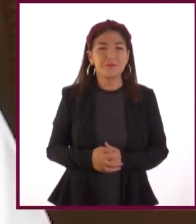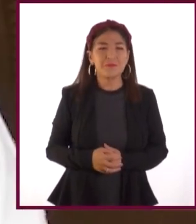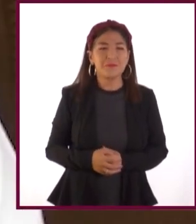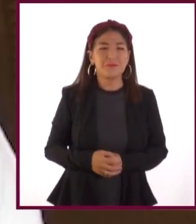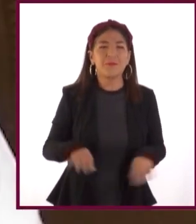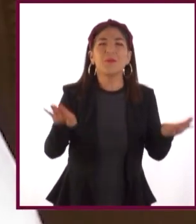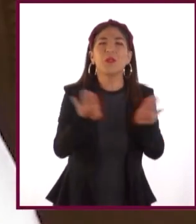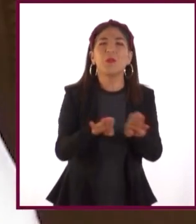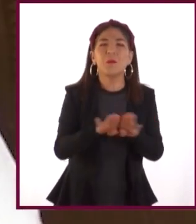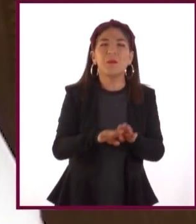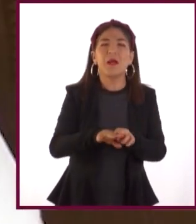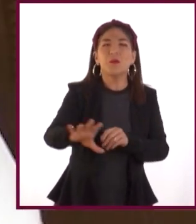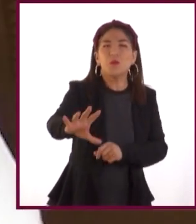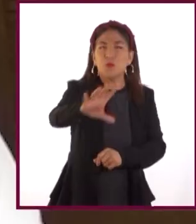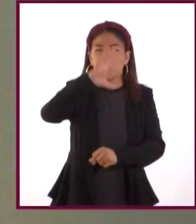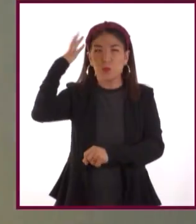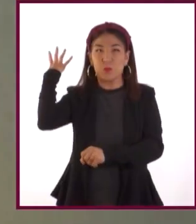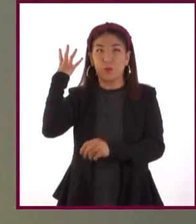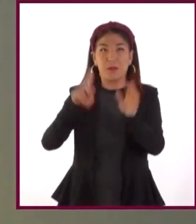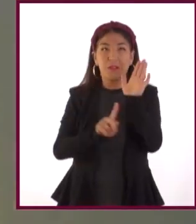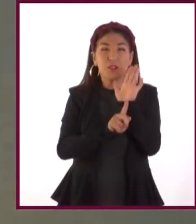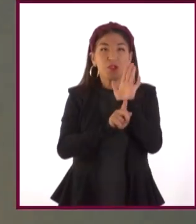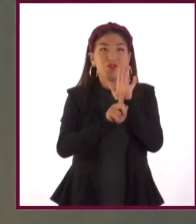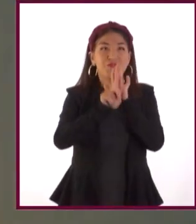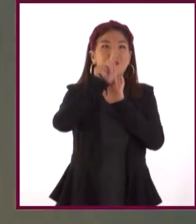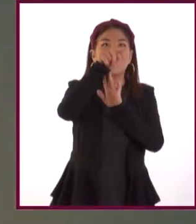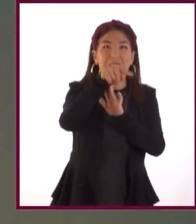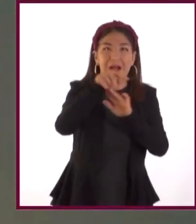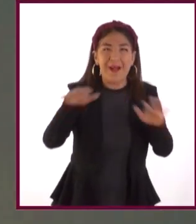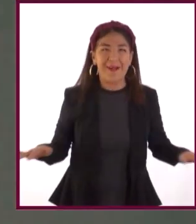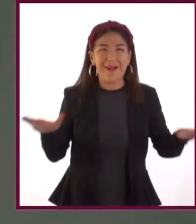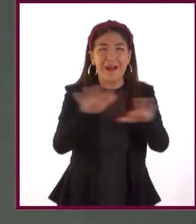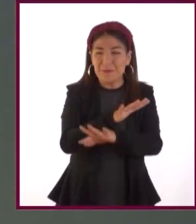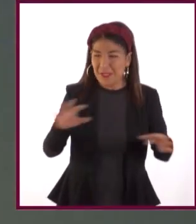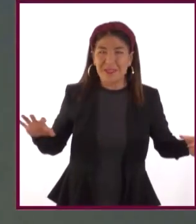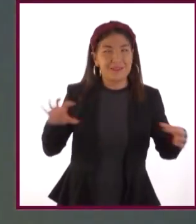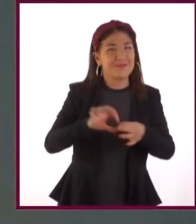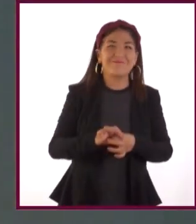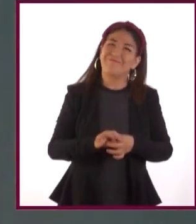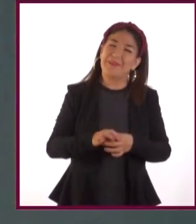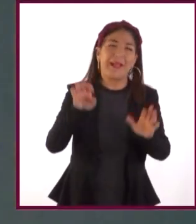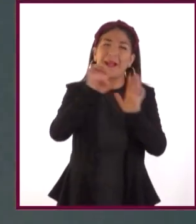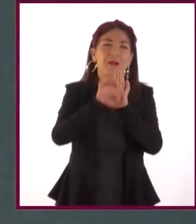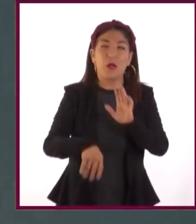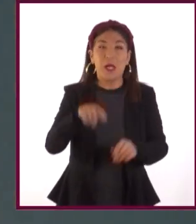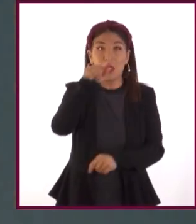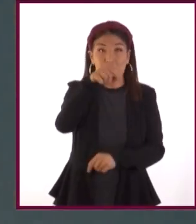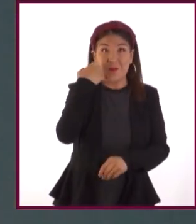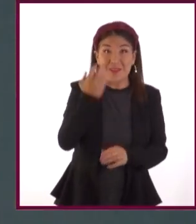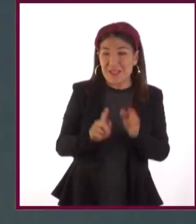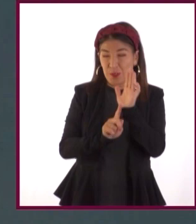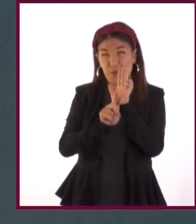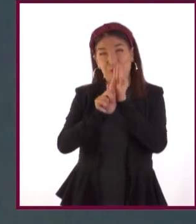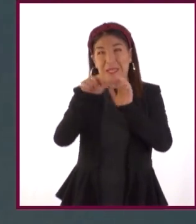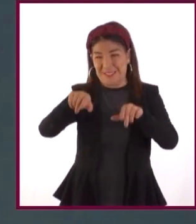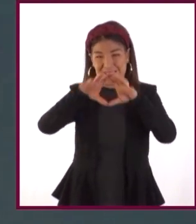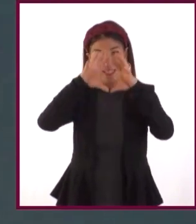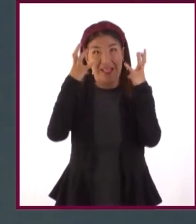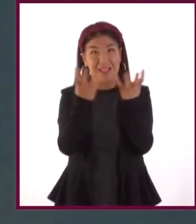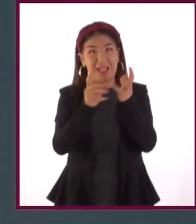a soportar varias veces la aceleración de la gravedad. ¿A qué se refiere esto? Fíjate